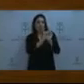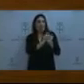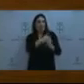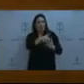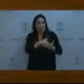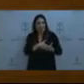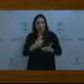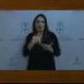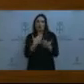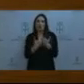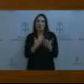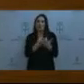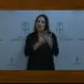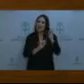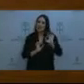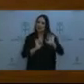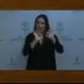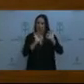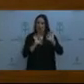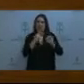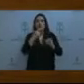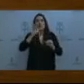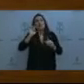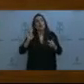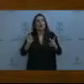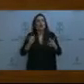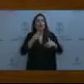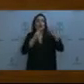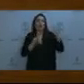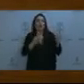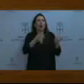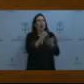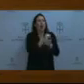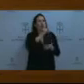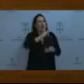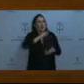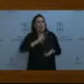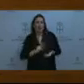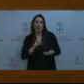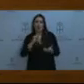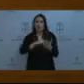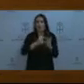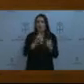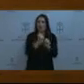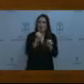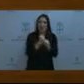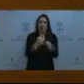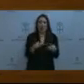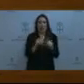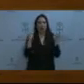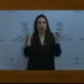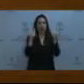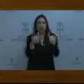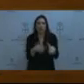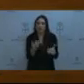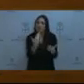propuestas concretas, que no nos limitásemos a decir que todo iba mal y que los planes de empleo estaban agonizando, sino que hiciésemos